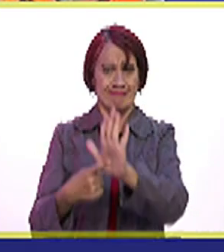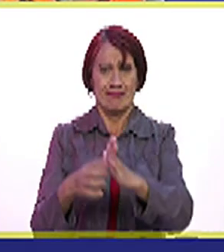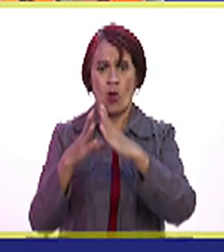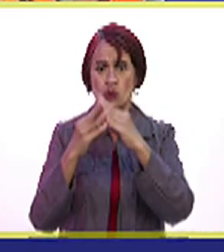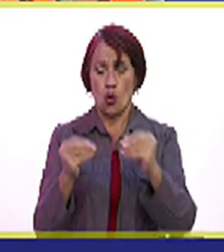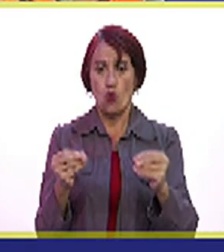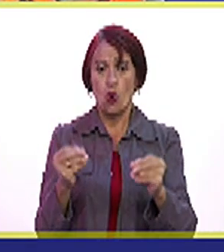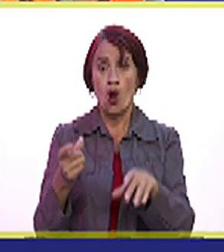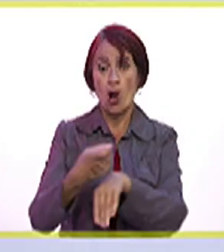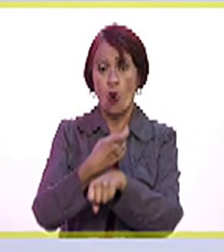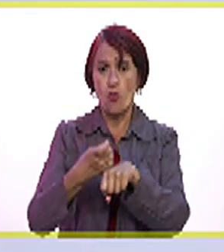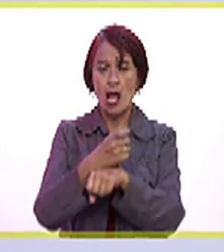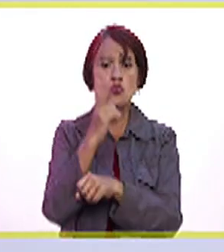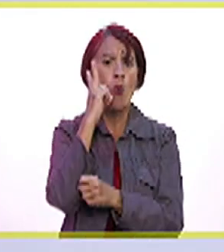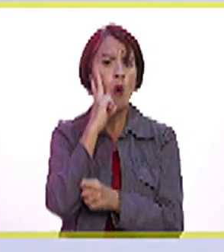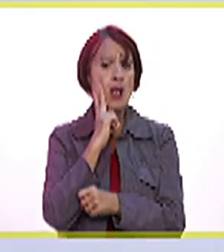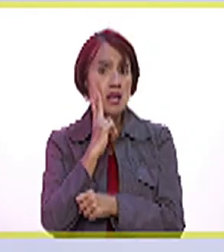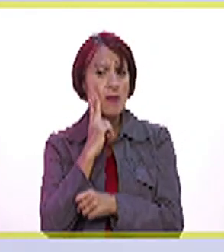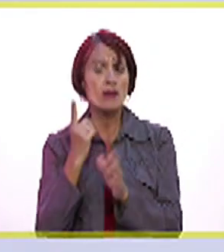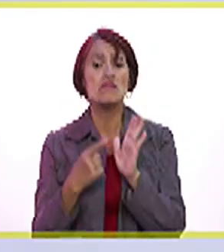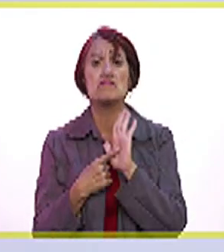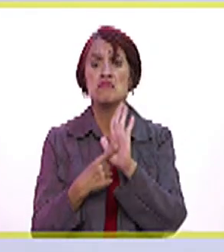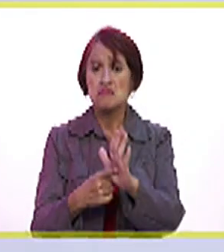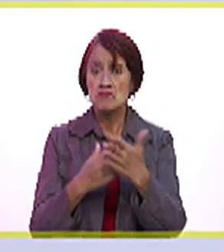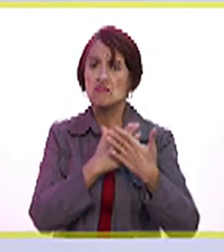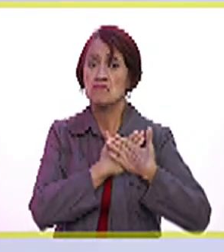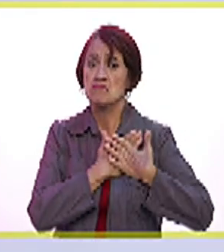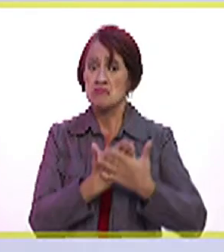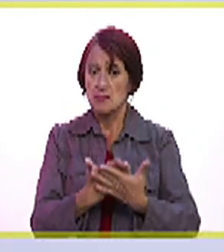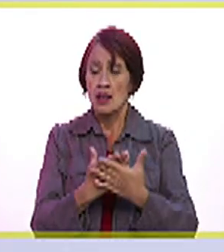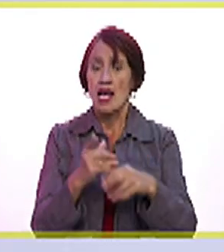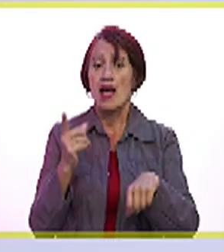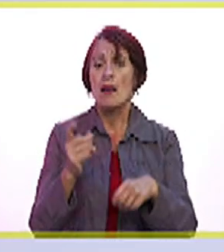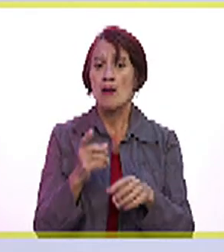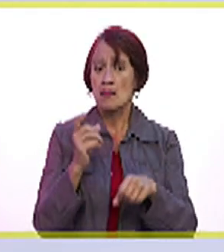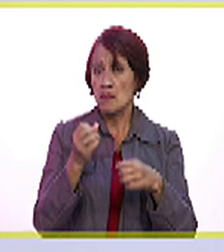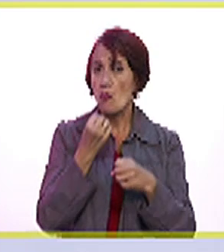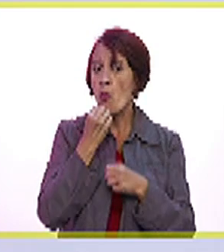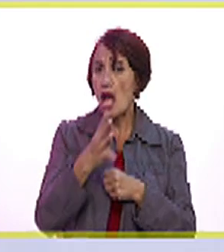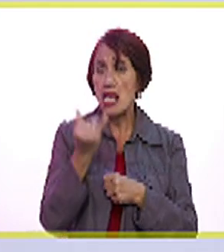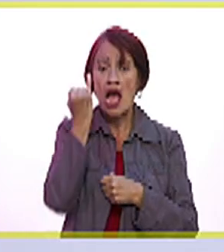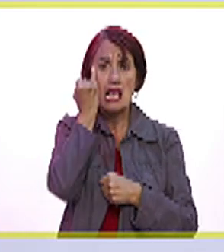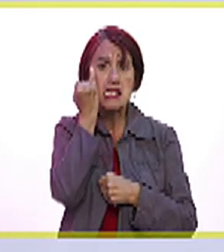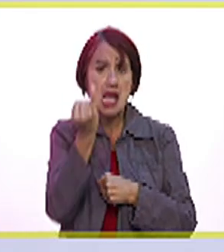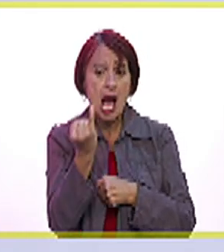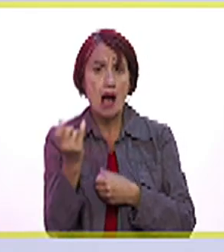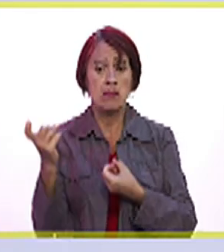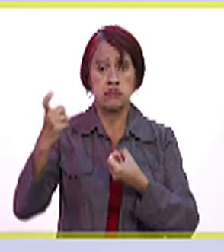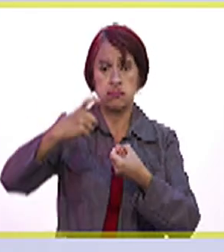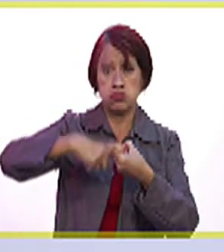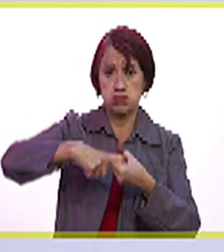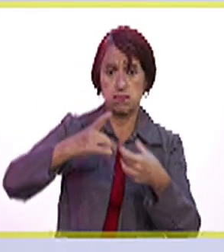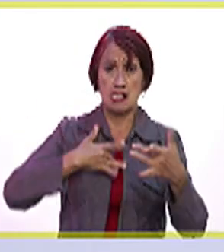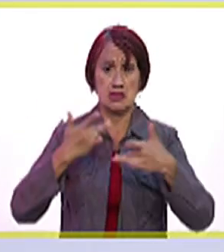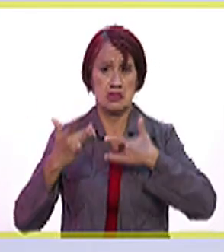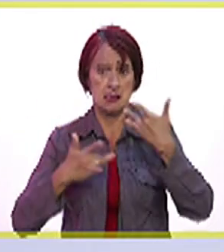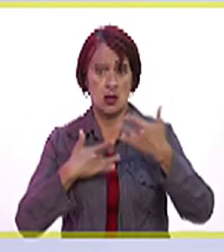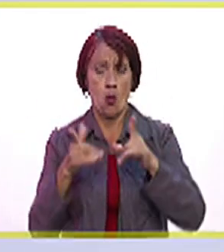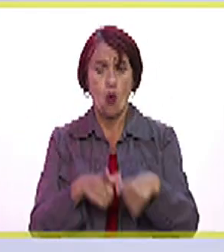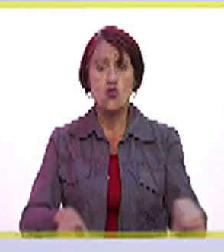impulsa el gobierno bolivariano y que permite brindar alternativas recreativas, culturales y deportivas a un